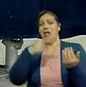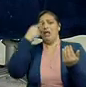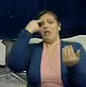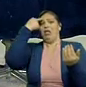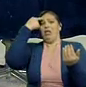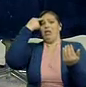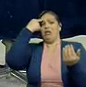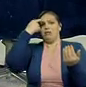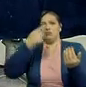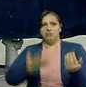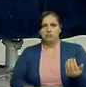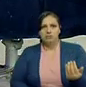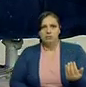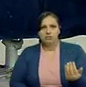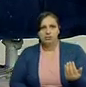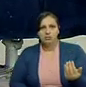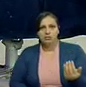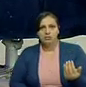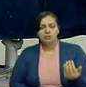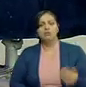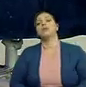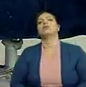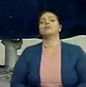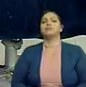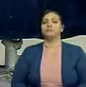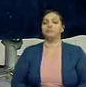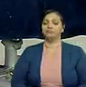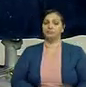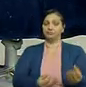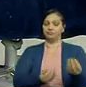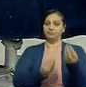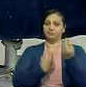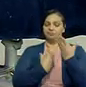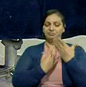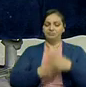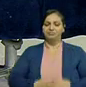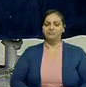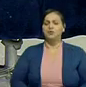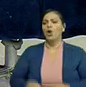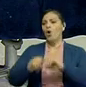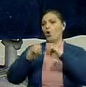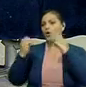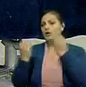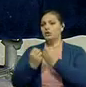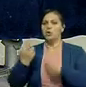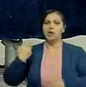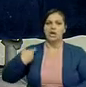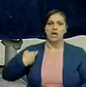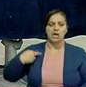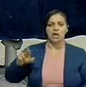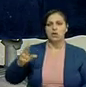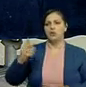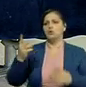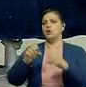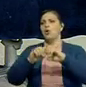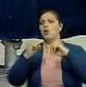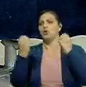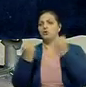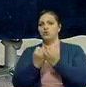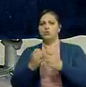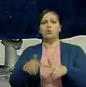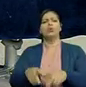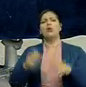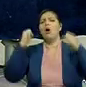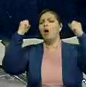son criticadas, son cuestionadas. Pero precisamente, dicen ellas, aquellas organizaciones religiosas, aquellas organizaciones providas